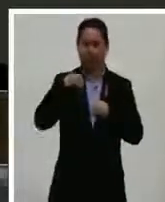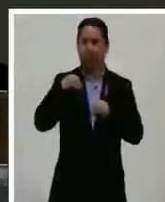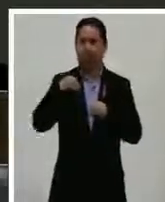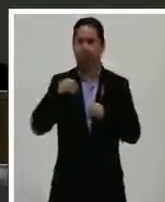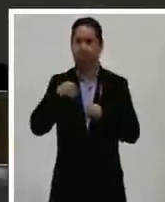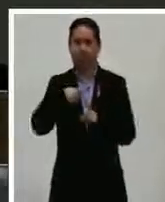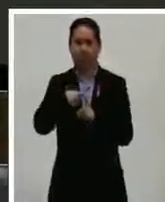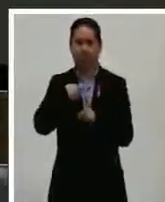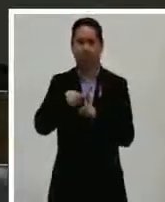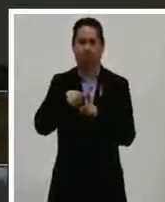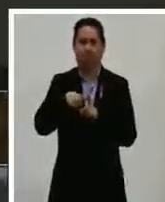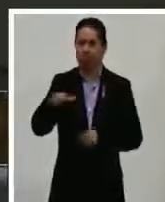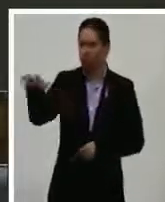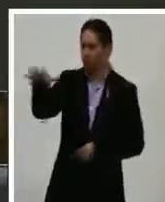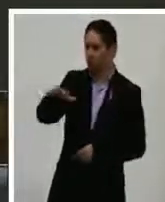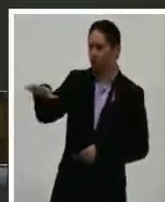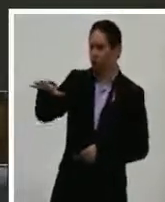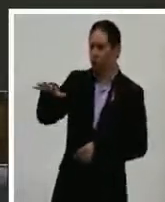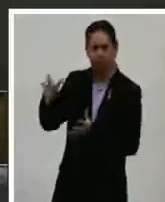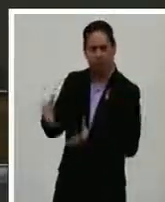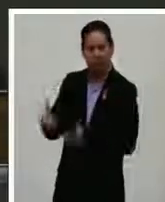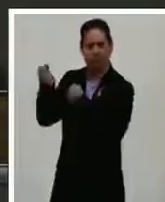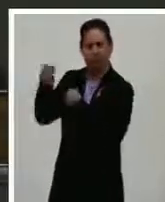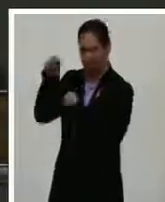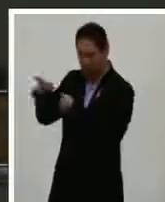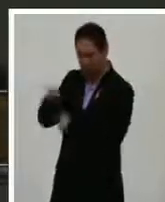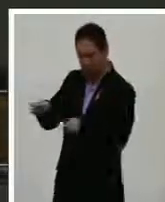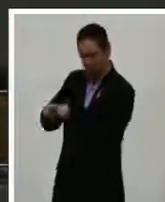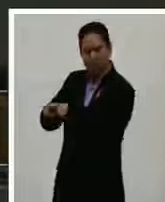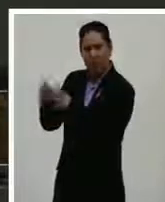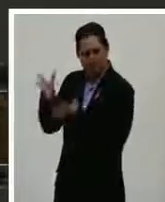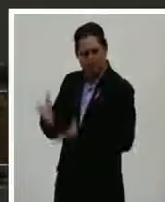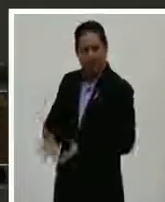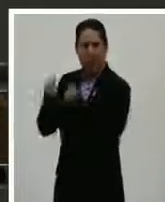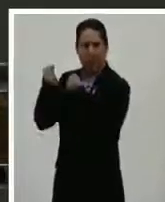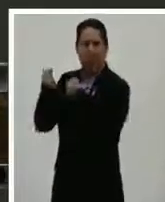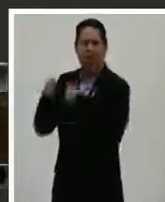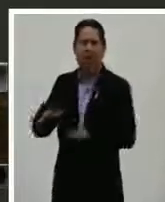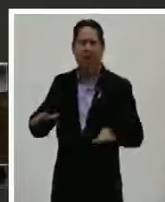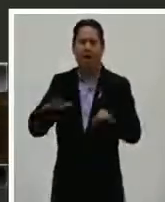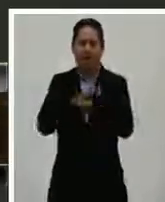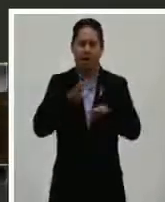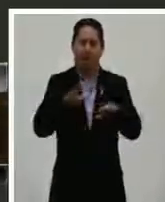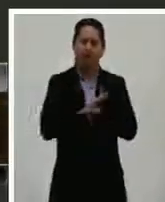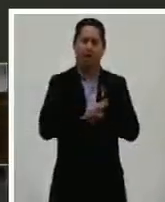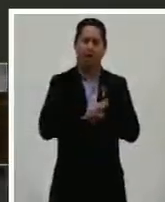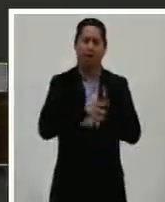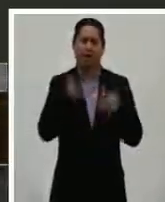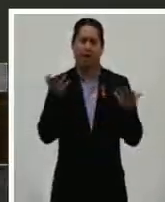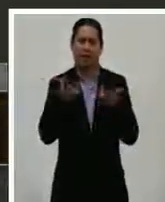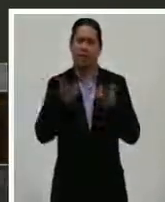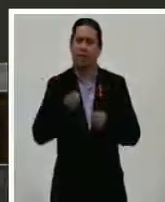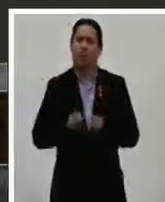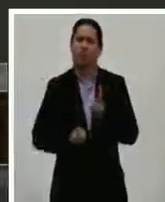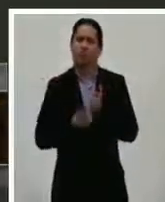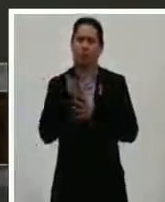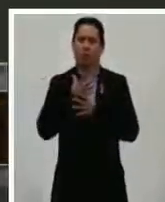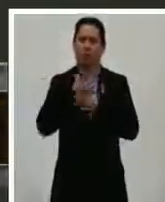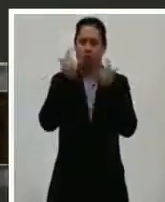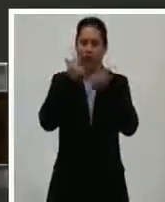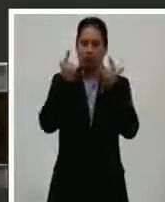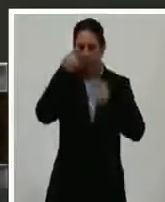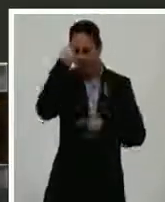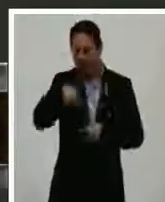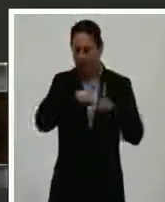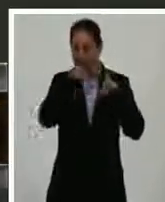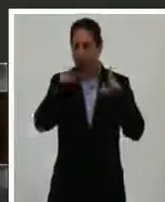solo el pueblo puede salvar al pueblo sigamos cambiando y haciendo una nueva historia para nuestro país